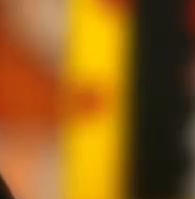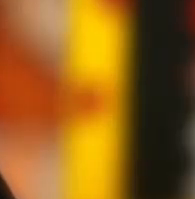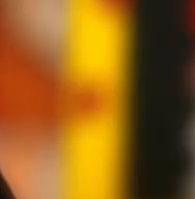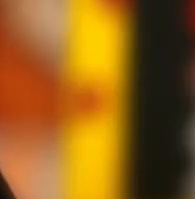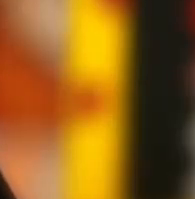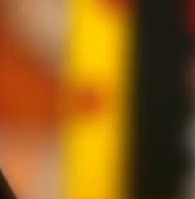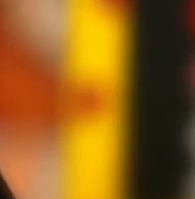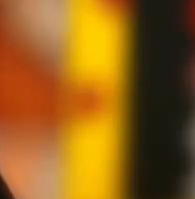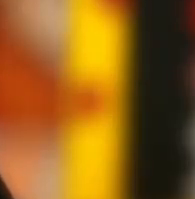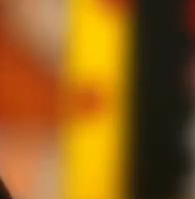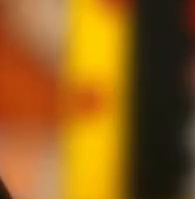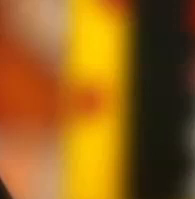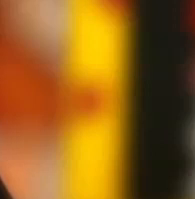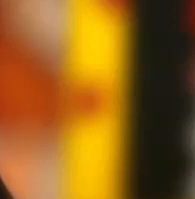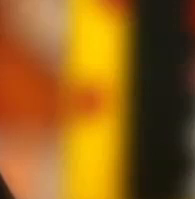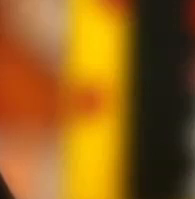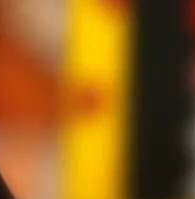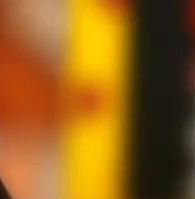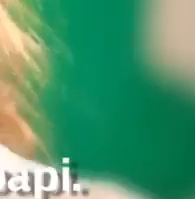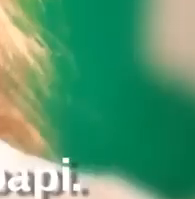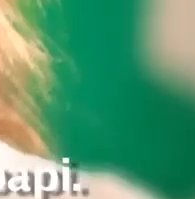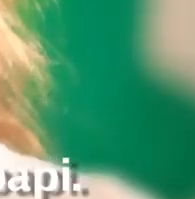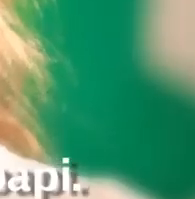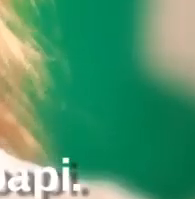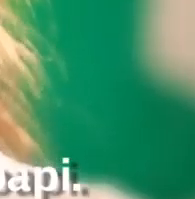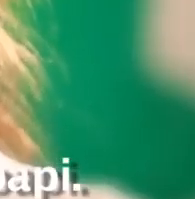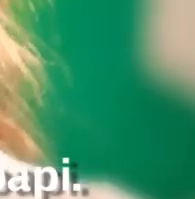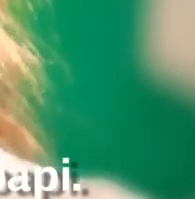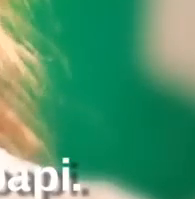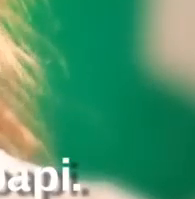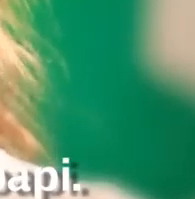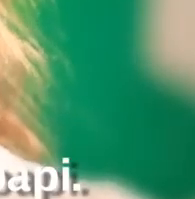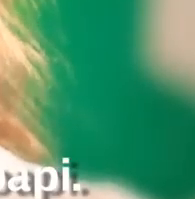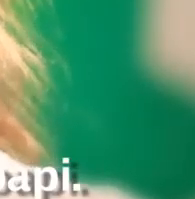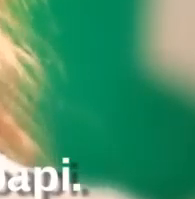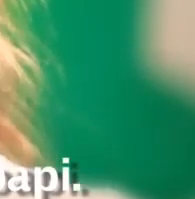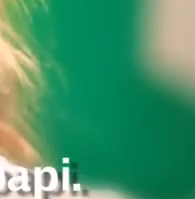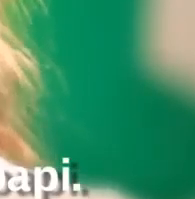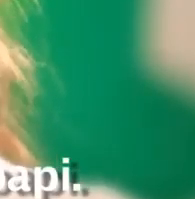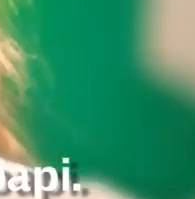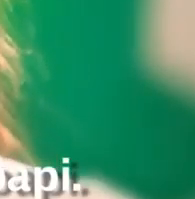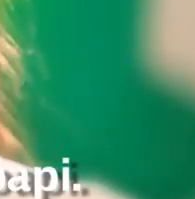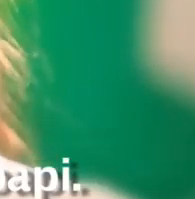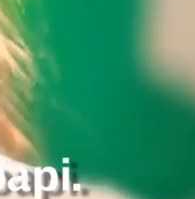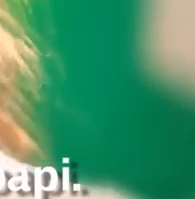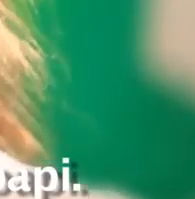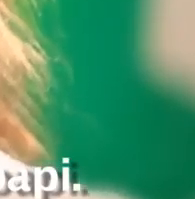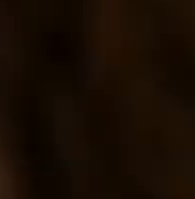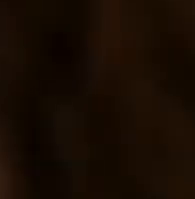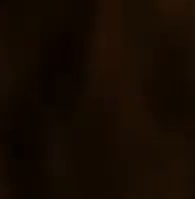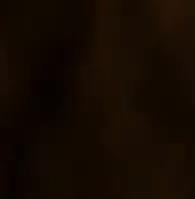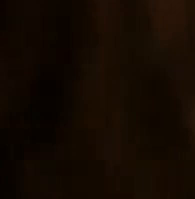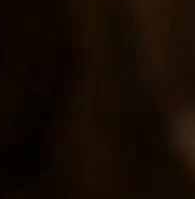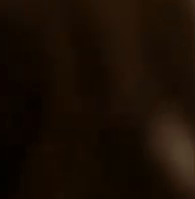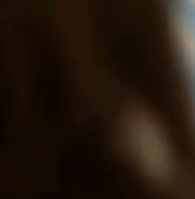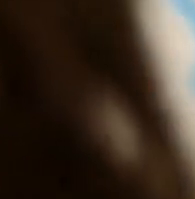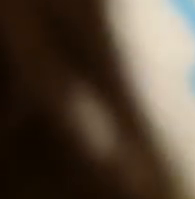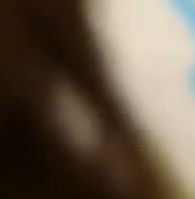quiero que todos los niños de Colombia seamos felices. Respeto al horario de trabajo de mi papi.